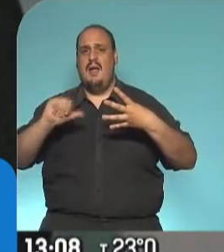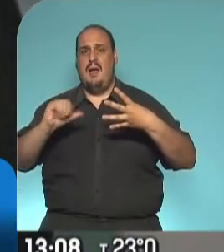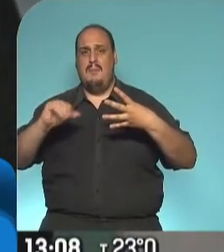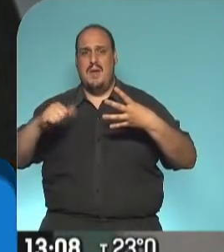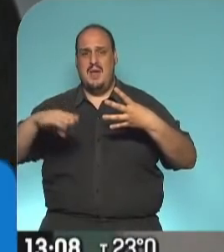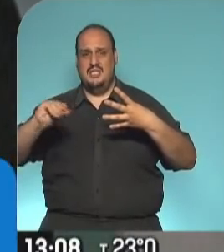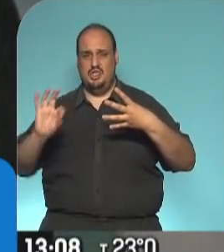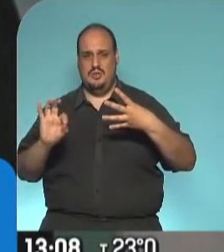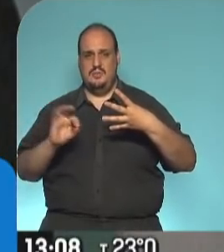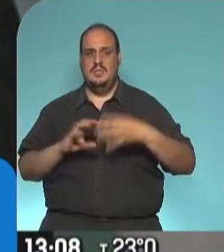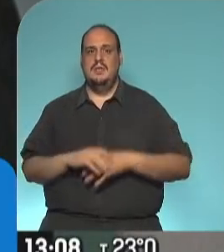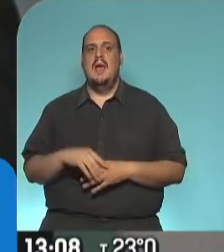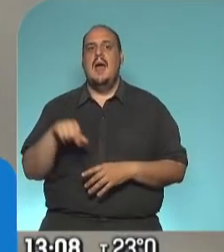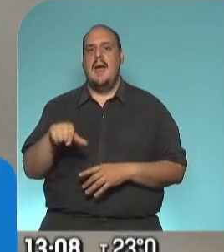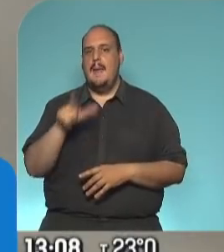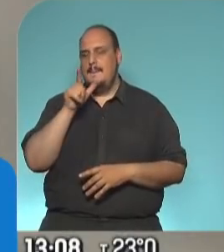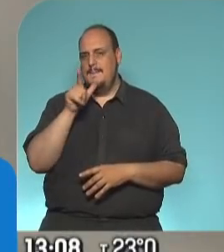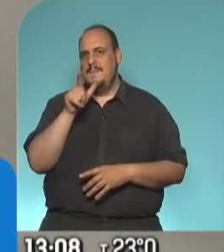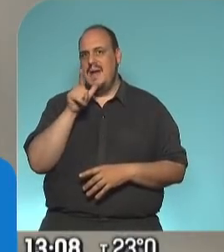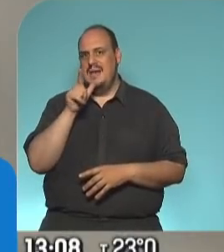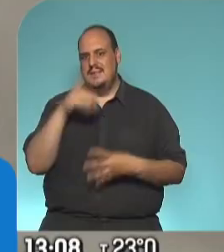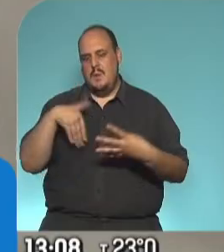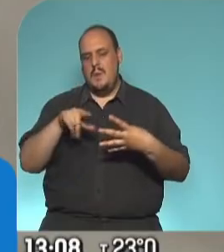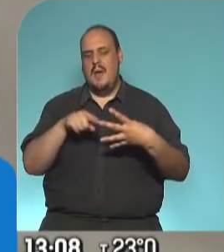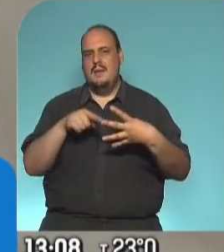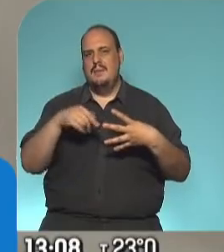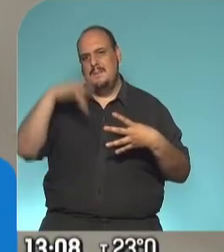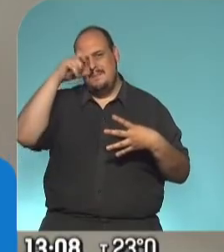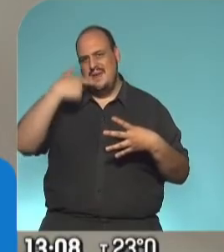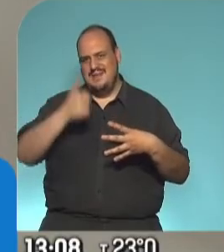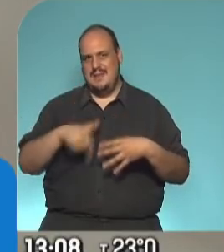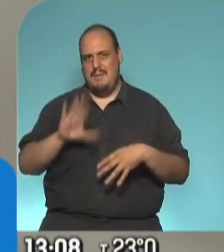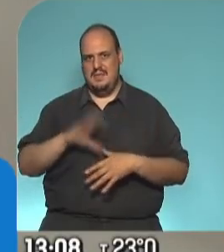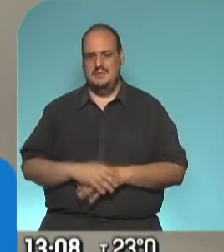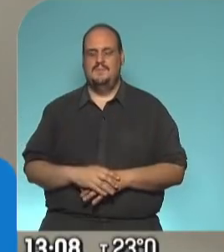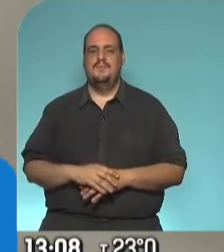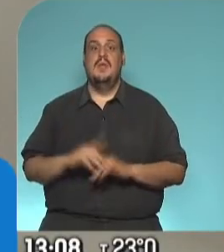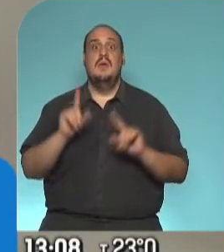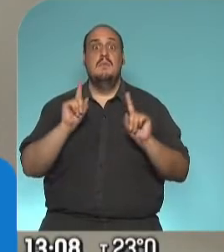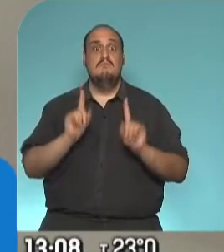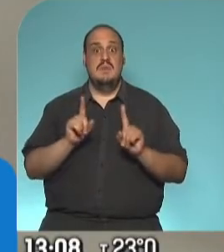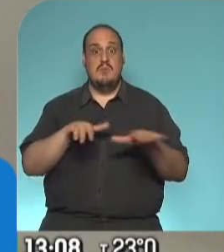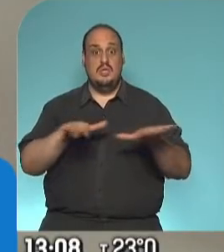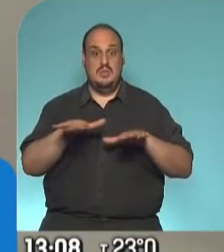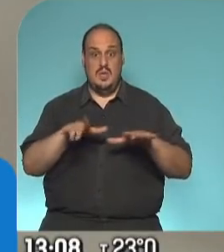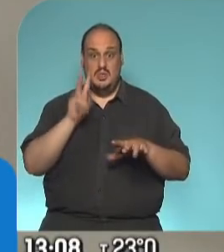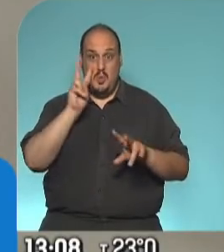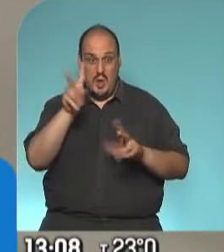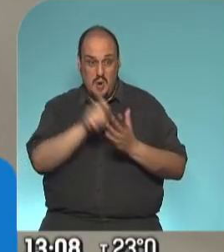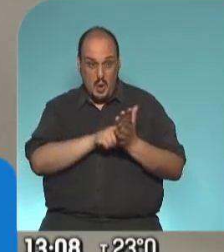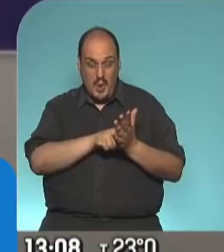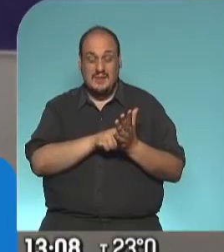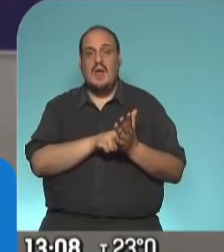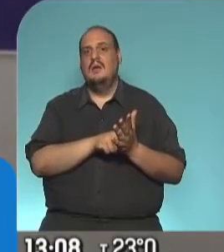creo que hay una tendencia a Mesa, ¿no? Permitime agregar, Ayelén, que en todos esos escenarios que estamos viendo hay balotaje y que el problema